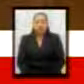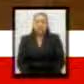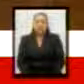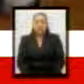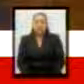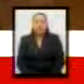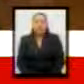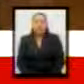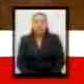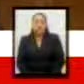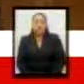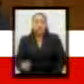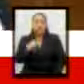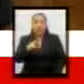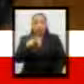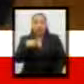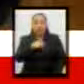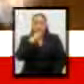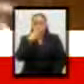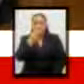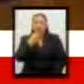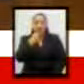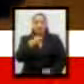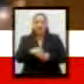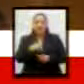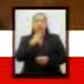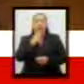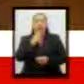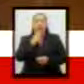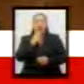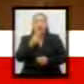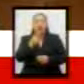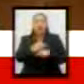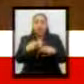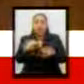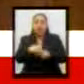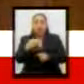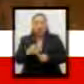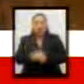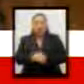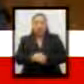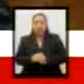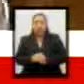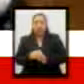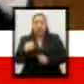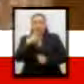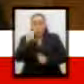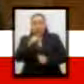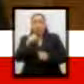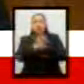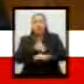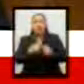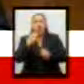Esto es lo que vemos en Ecuador, y es cierto lo que decía Raquel, esta estructura generalmente es lo que hemos visto en otros